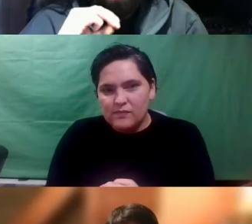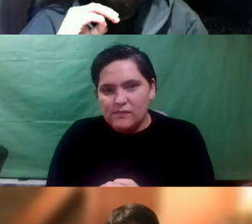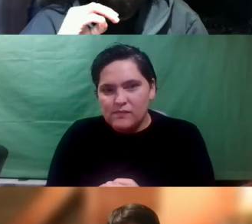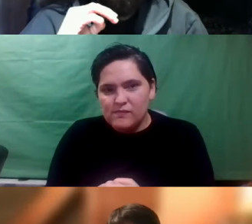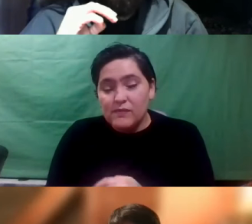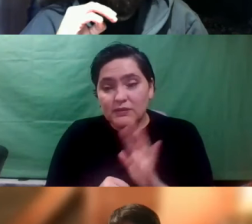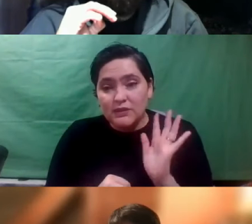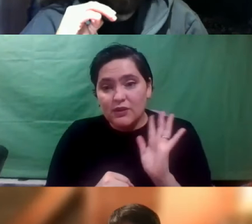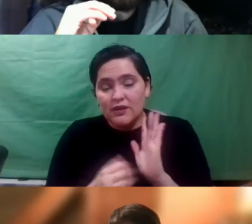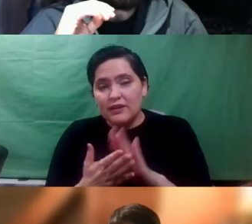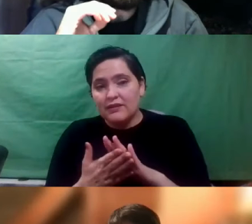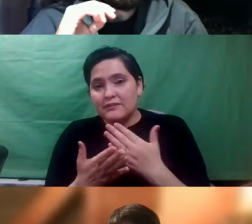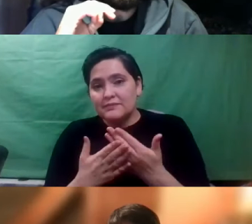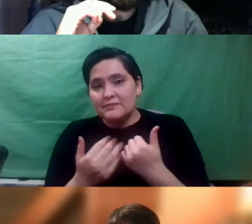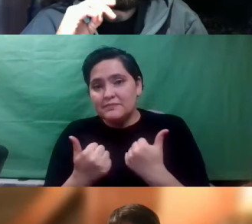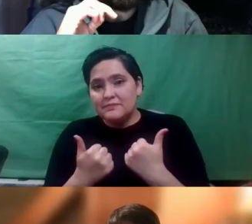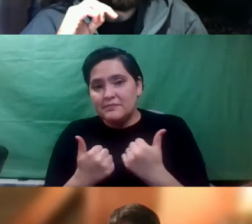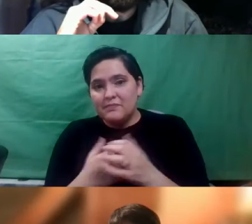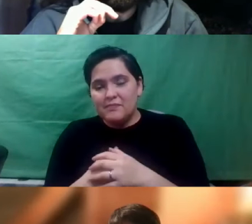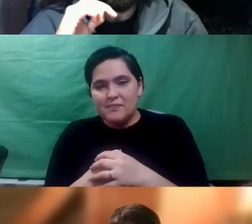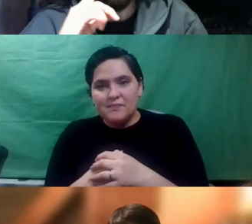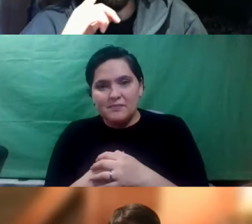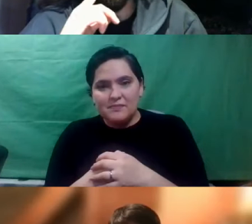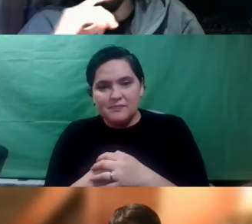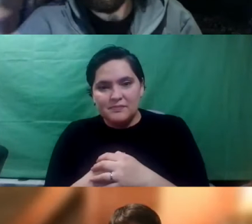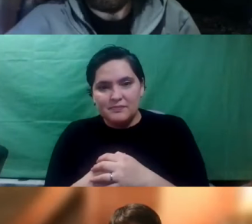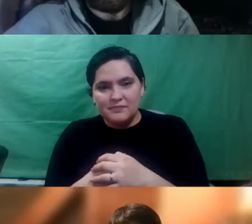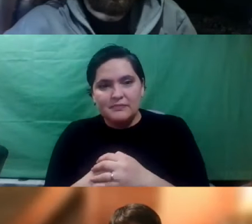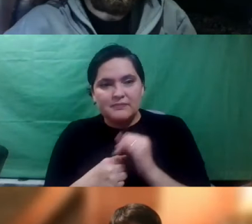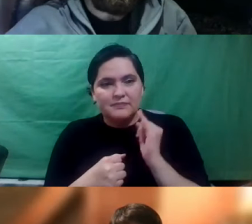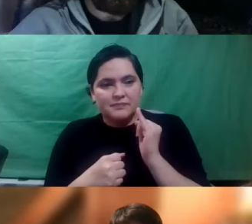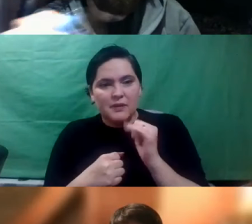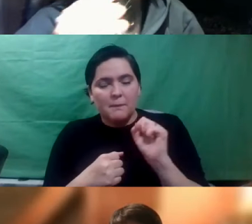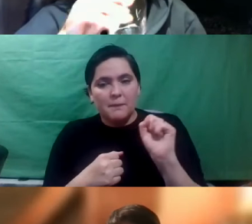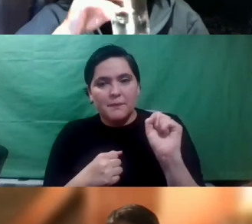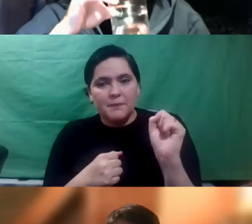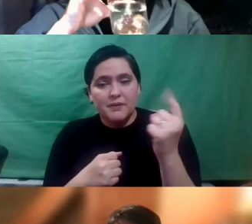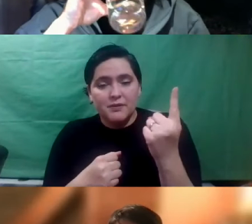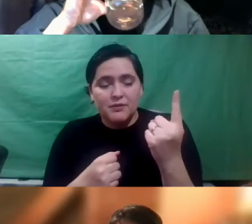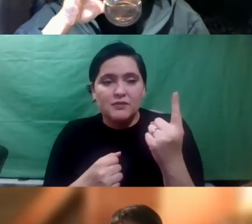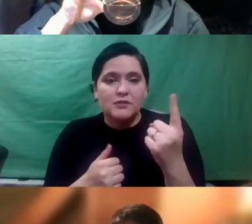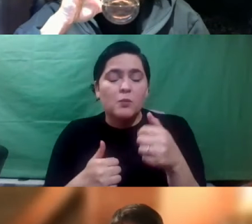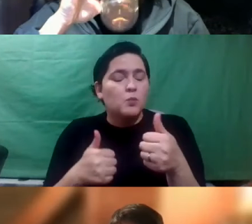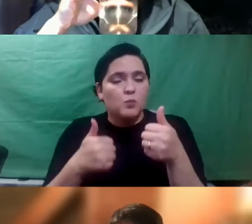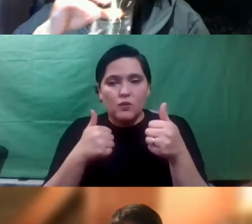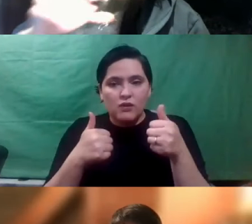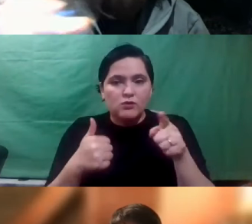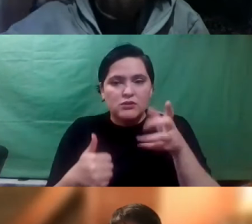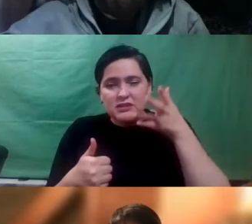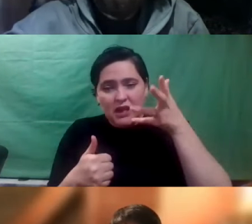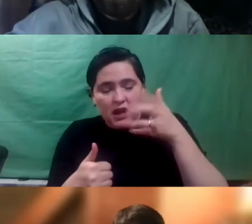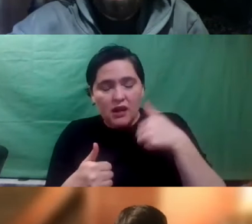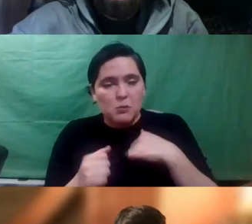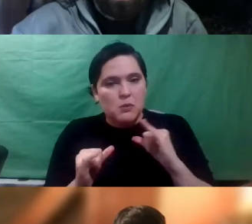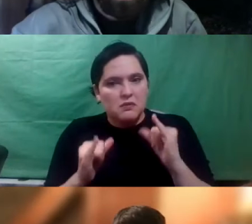Hola, hola, ¿qué tal? Hola. Hola, ¿qué tal? Sí, primero que todo, muy buena charla, está muy